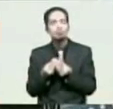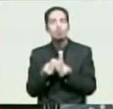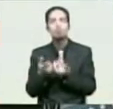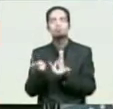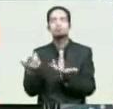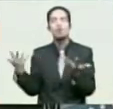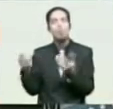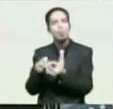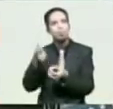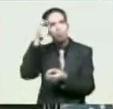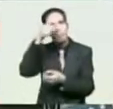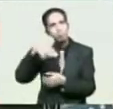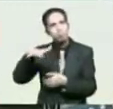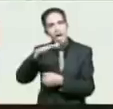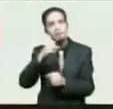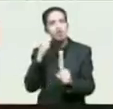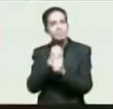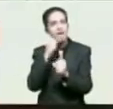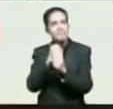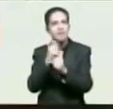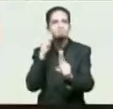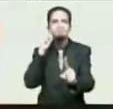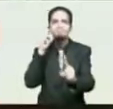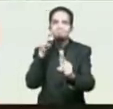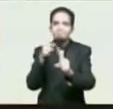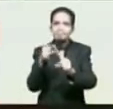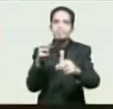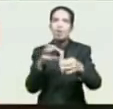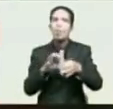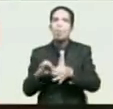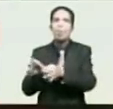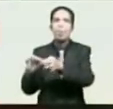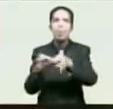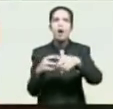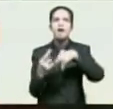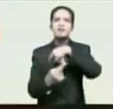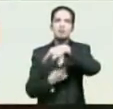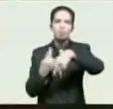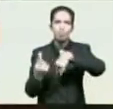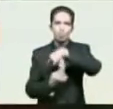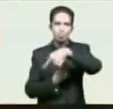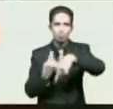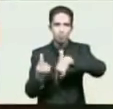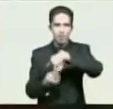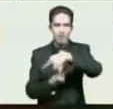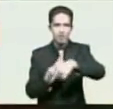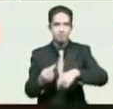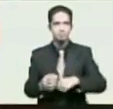de nuestro pueblo para trabajar en unidad revolucionaria. En unidad revolucionaria.